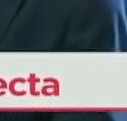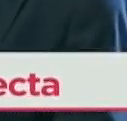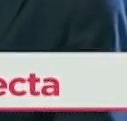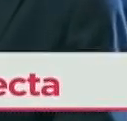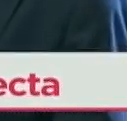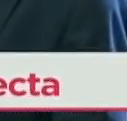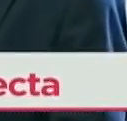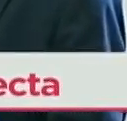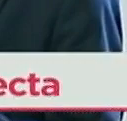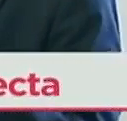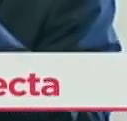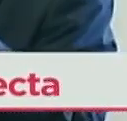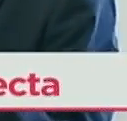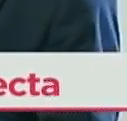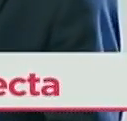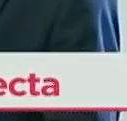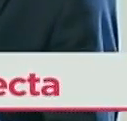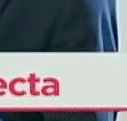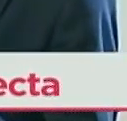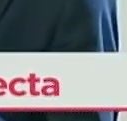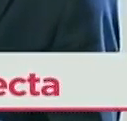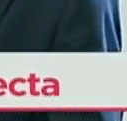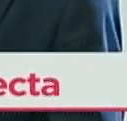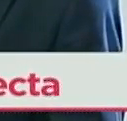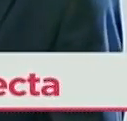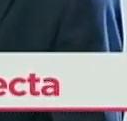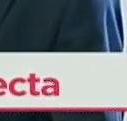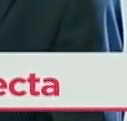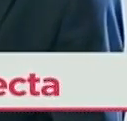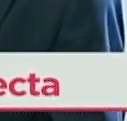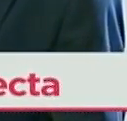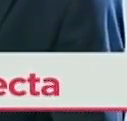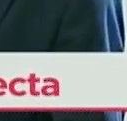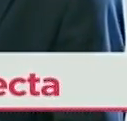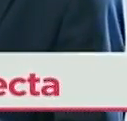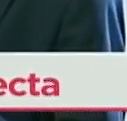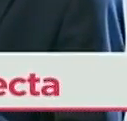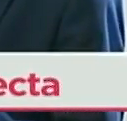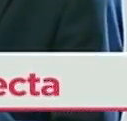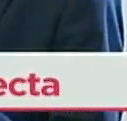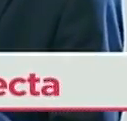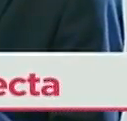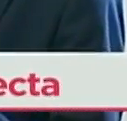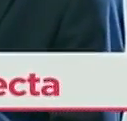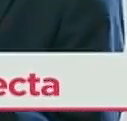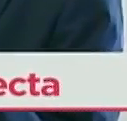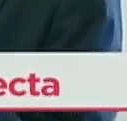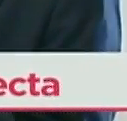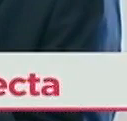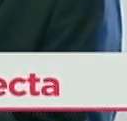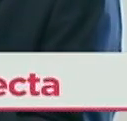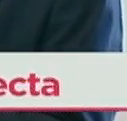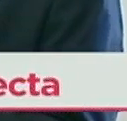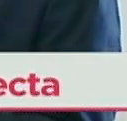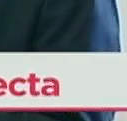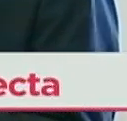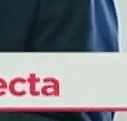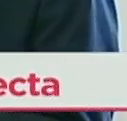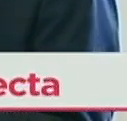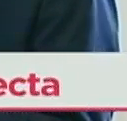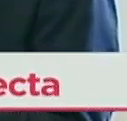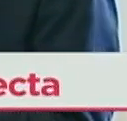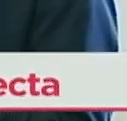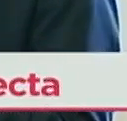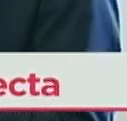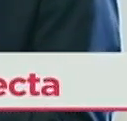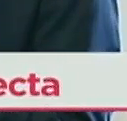año que viene. Y a la presidenta de la Asamblea Nacional Constituyente, para que nos ahondara un poco, precisamente, si esas